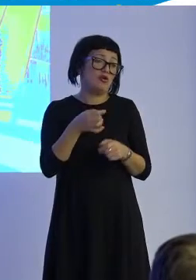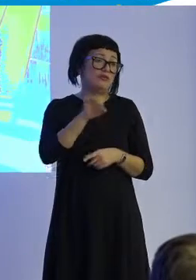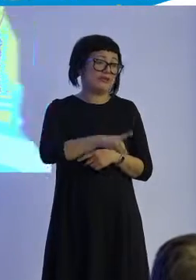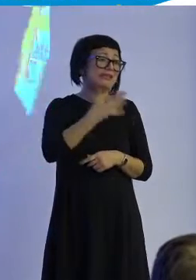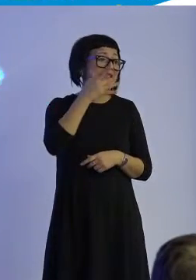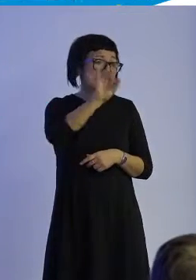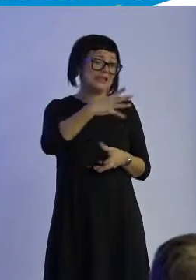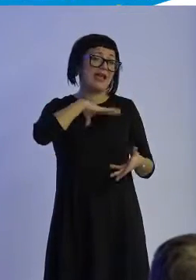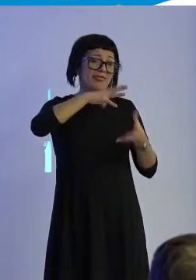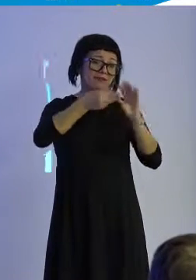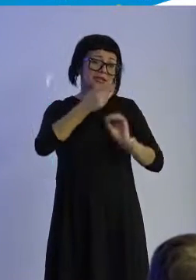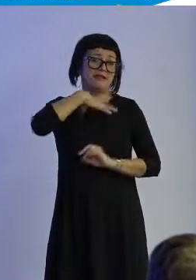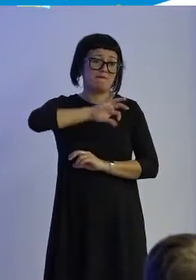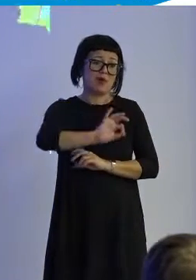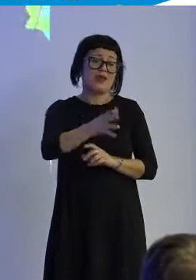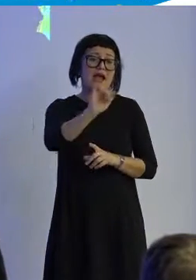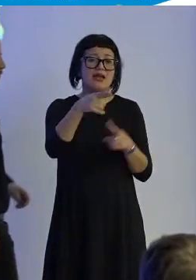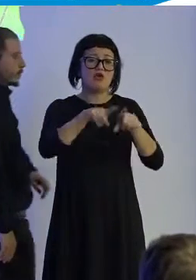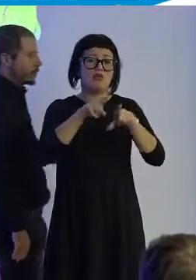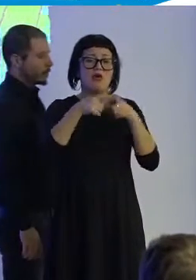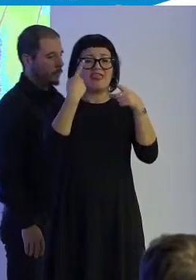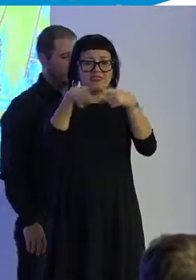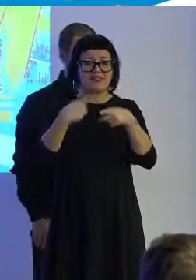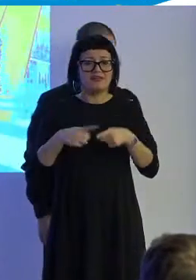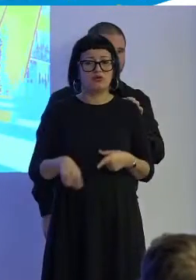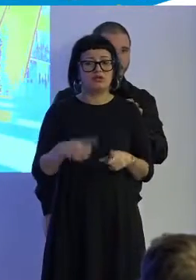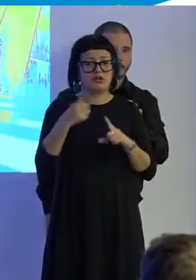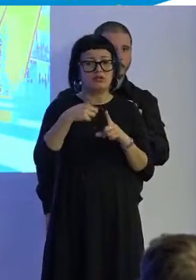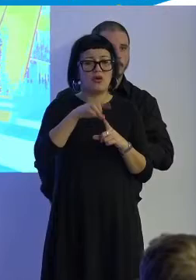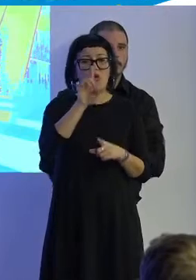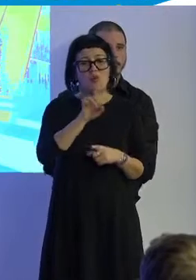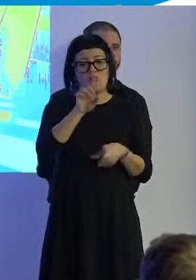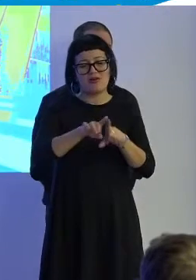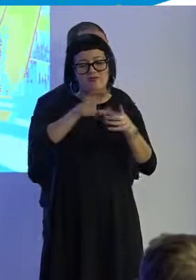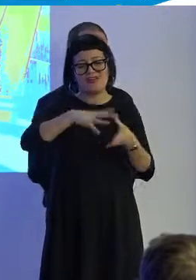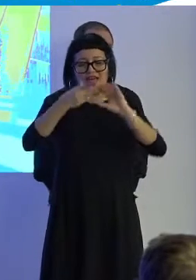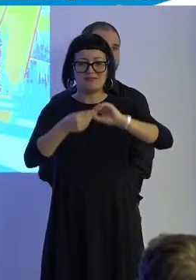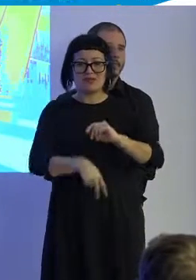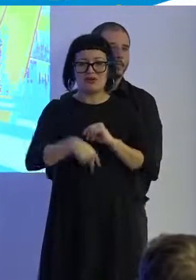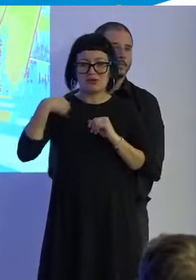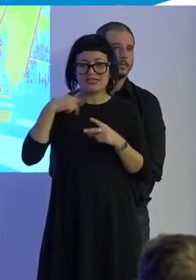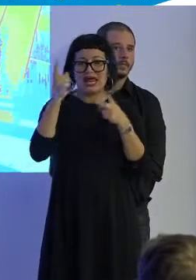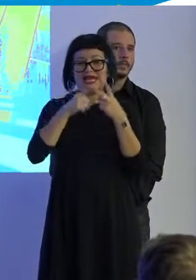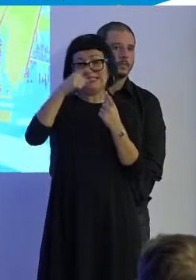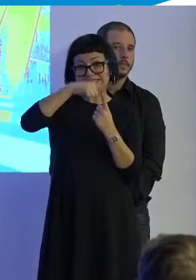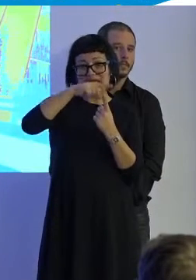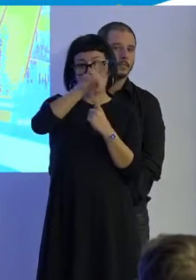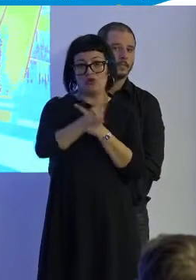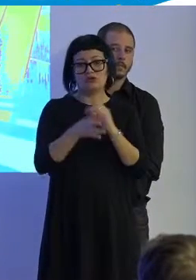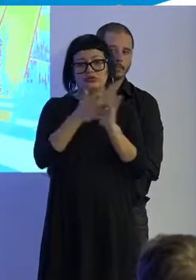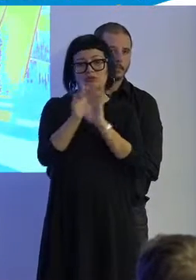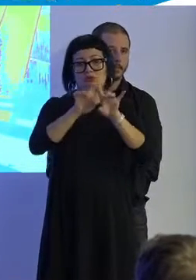se pueden adaptar. Tienen distintos tier que llaman, el tier 1, que es una adaptación como más general, el tier 2, que es una